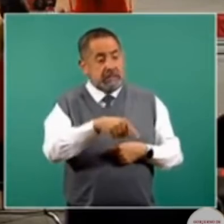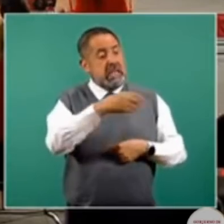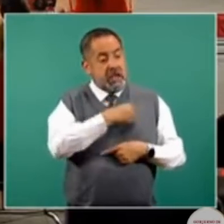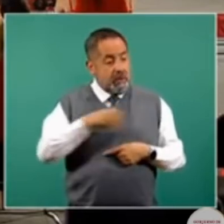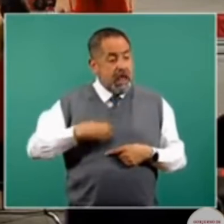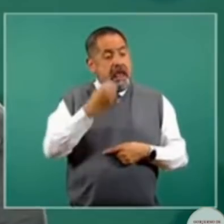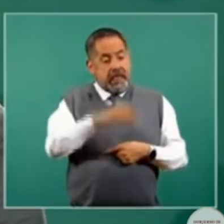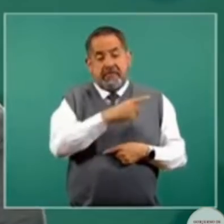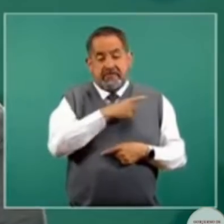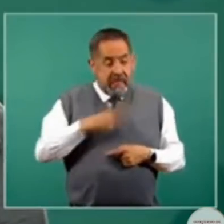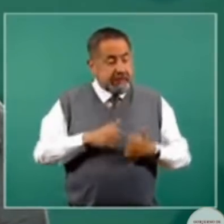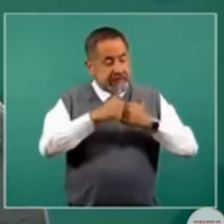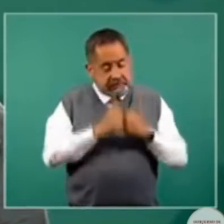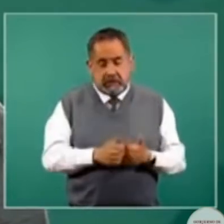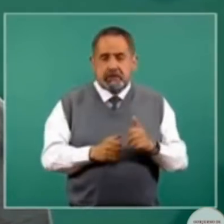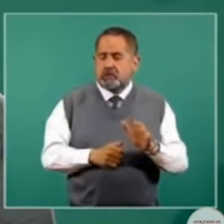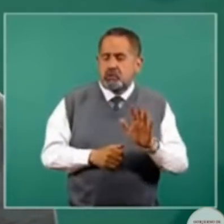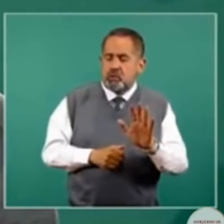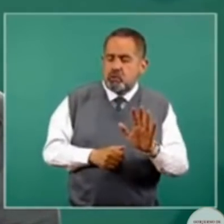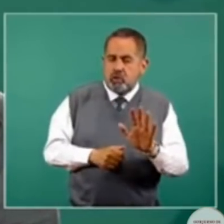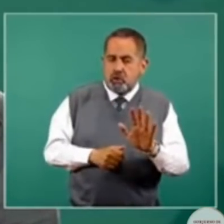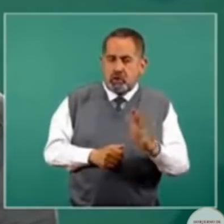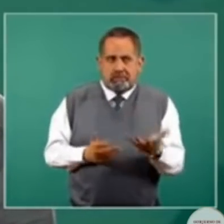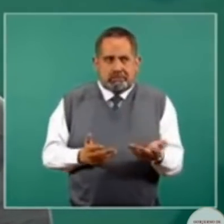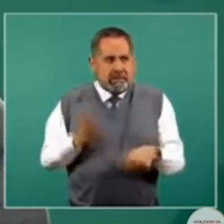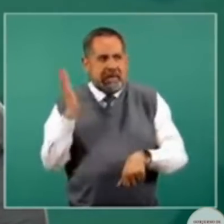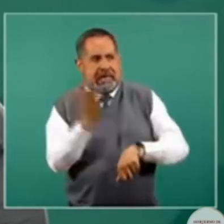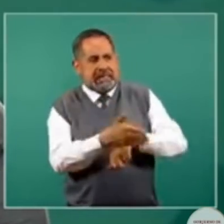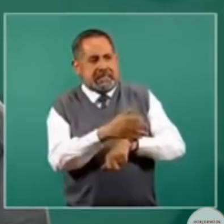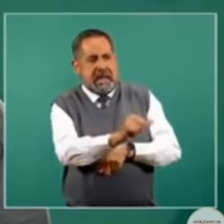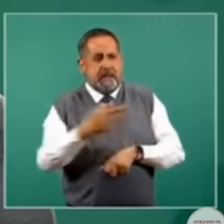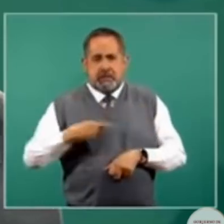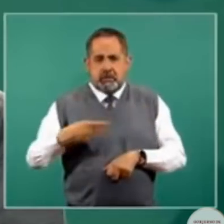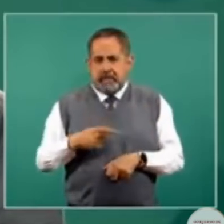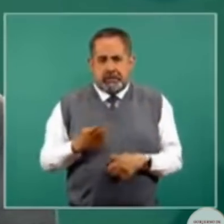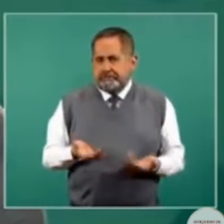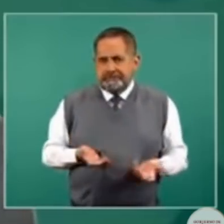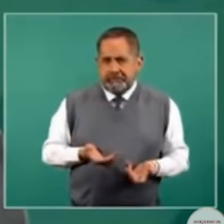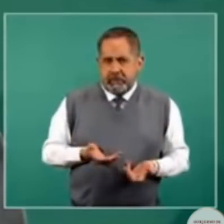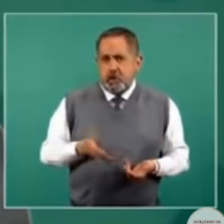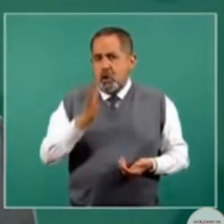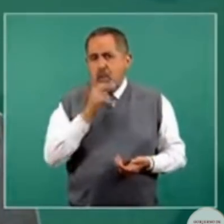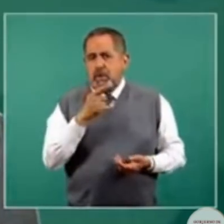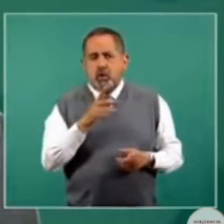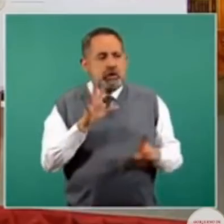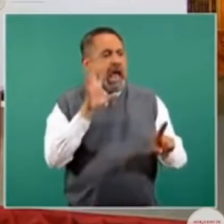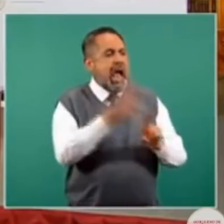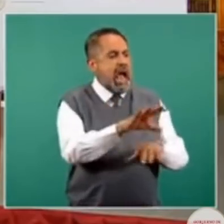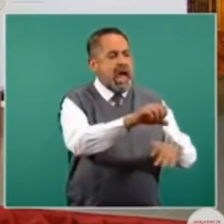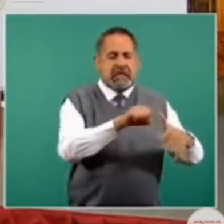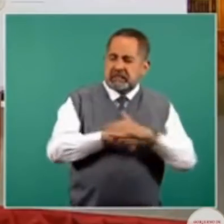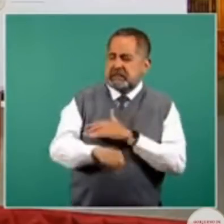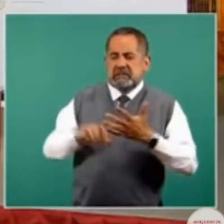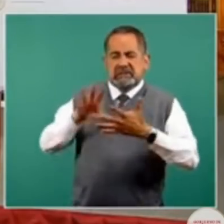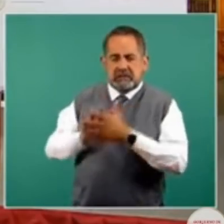Hugo López-Gatell a todos aquellos adultos que no quieren vacunarse. ¿Qué es lo que dijo? ¿Qué les recomienda? Vamos a ir